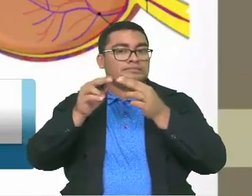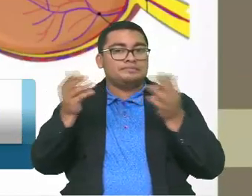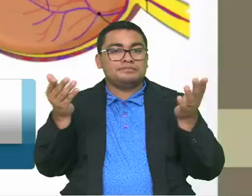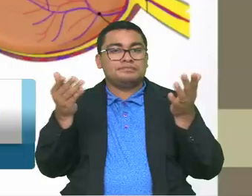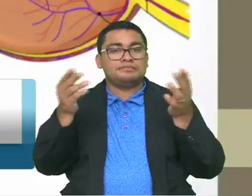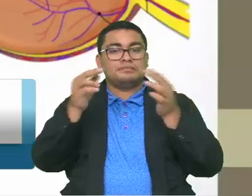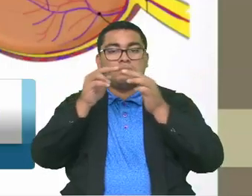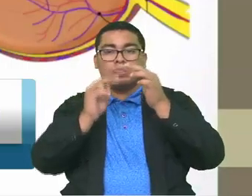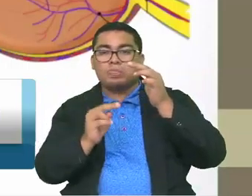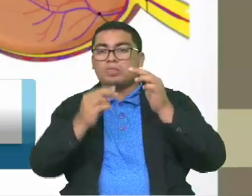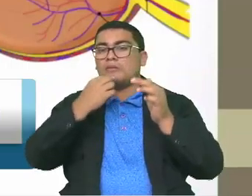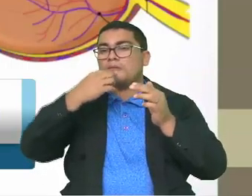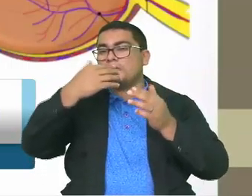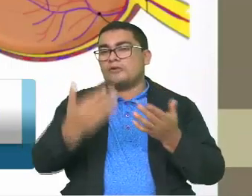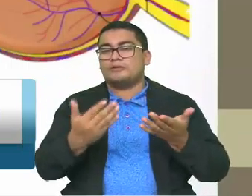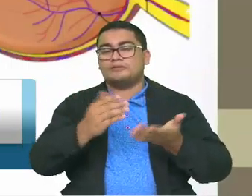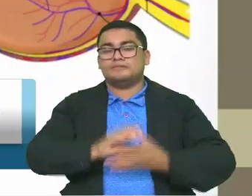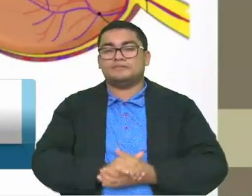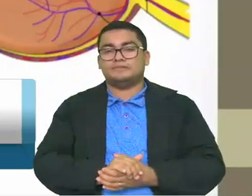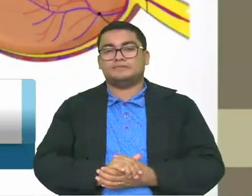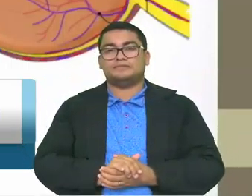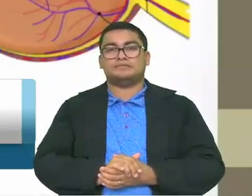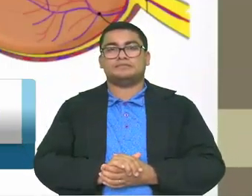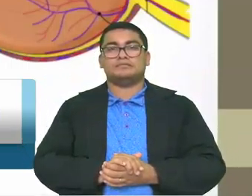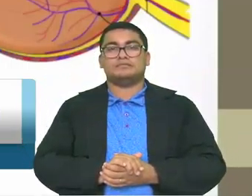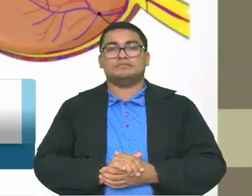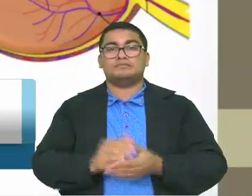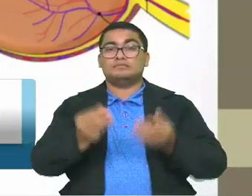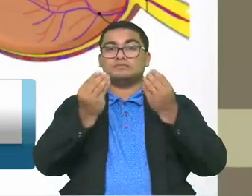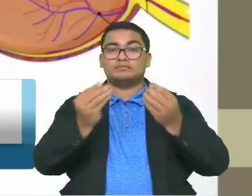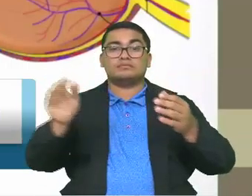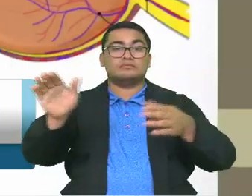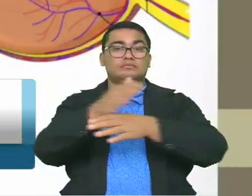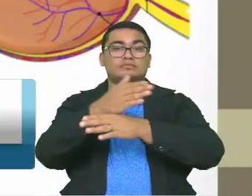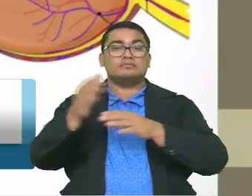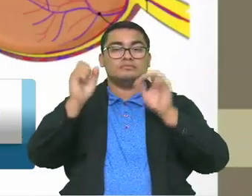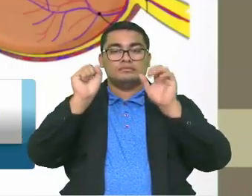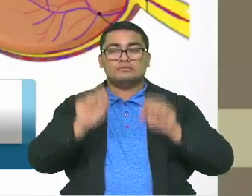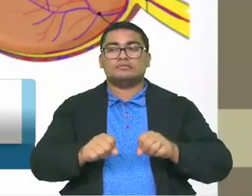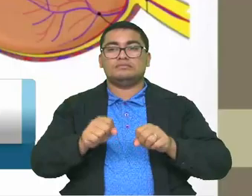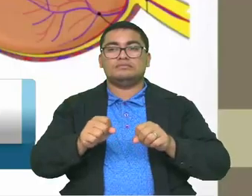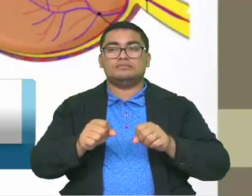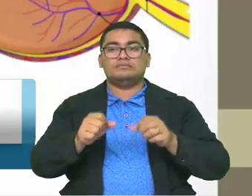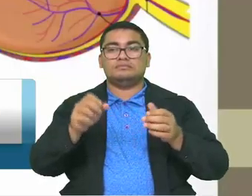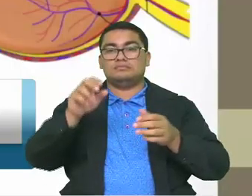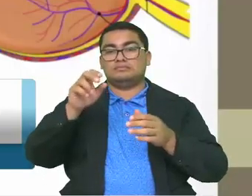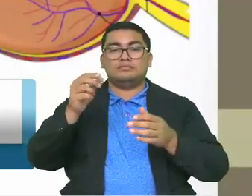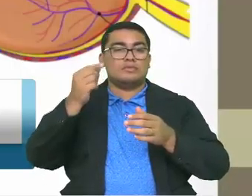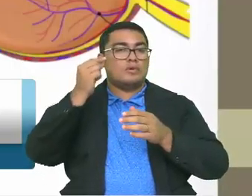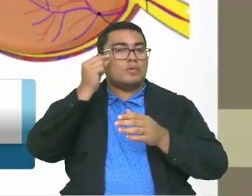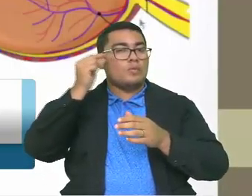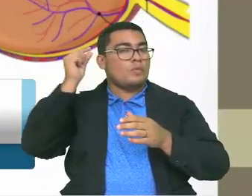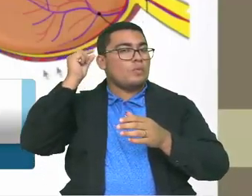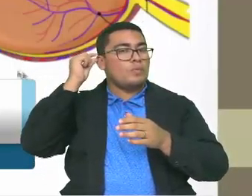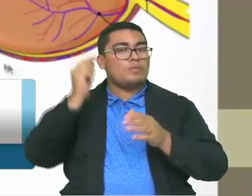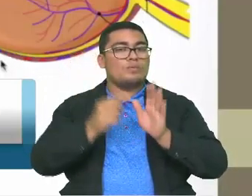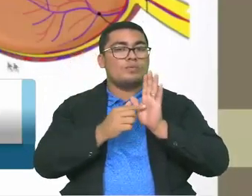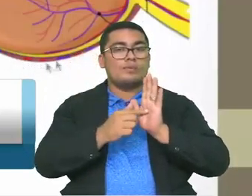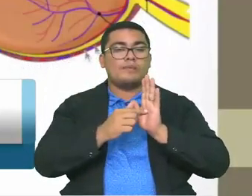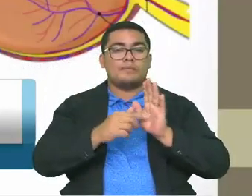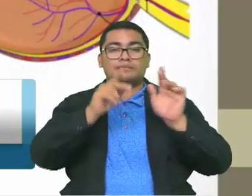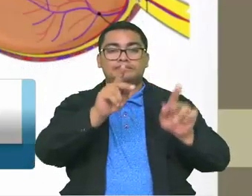que se inflama, sí, doctor. ¿Qué es lo que pasa en ese cablecito que en lenguaje popular usted lo refiere,